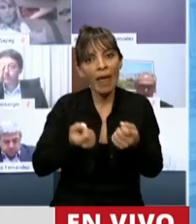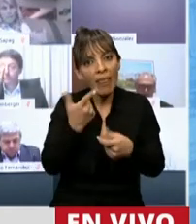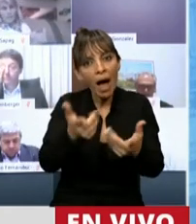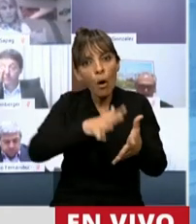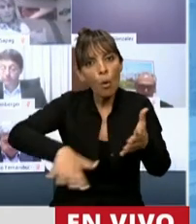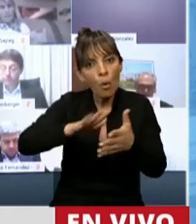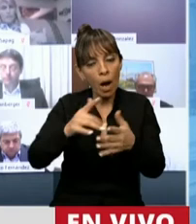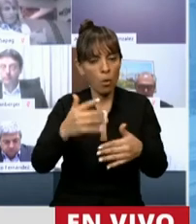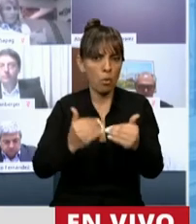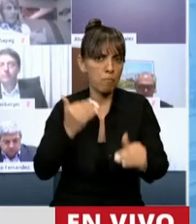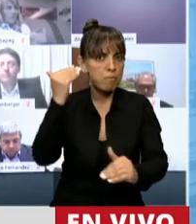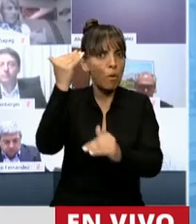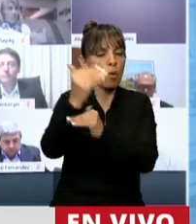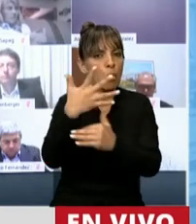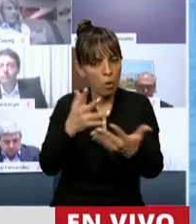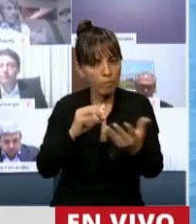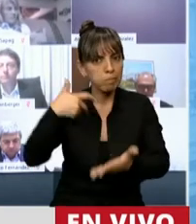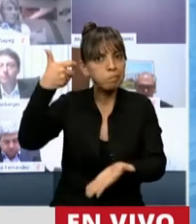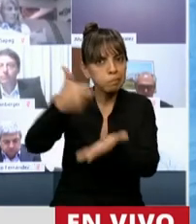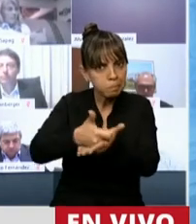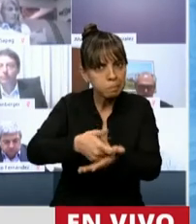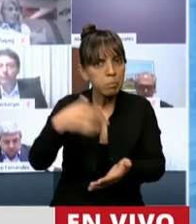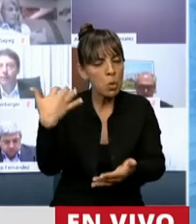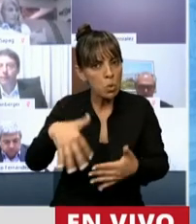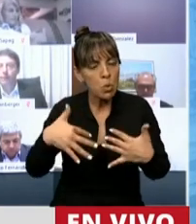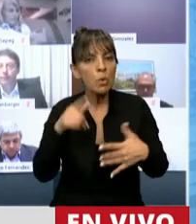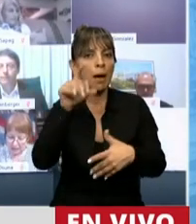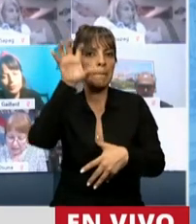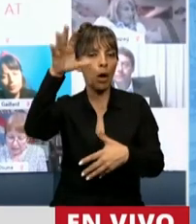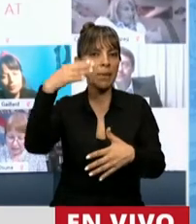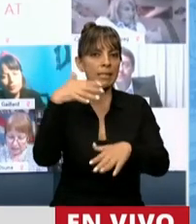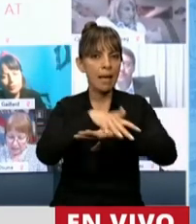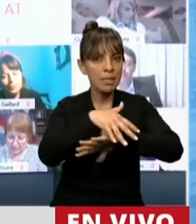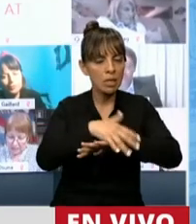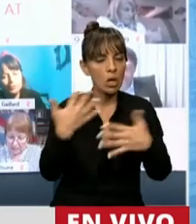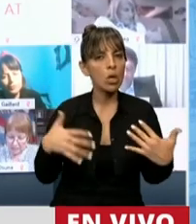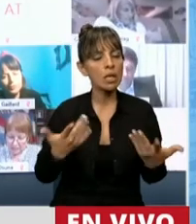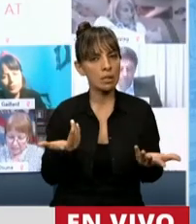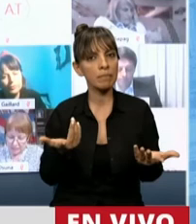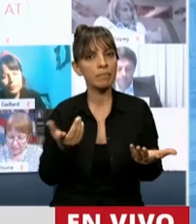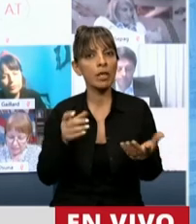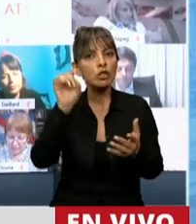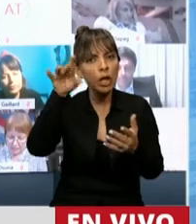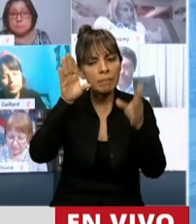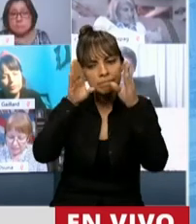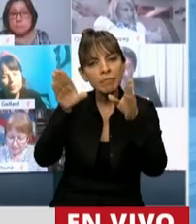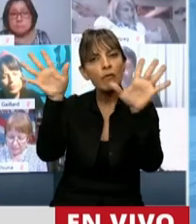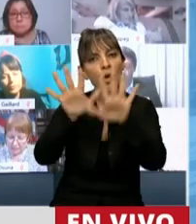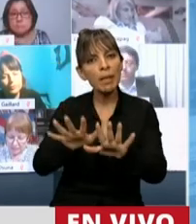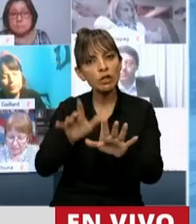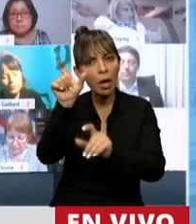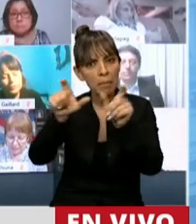un salto cualitativo y una inversión enorme que está haciendo la provincia de Misiones, y no solamente en la formación de